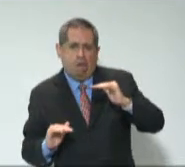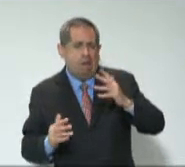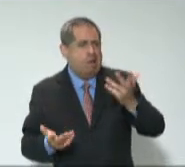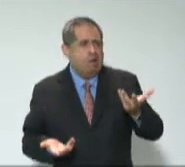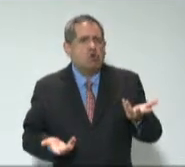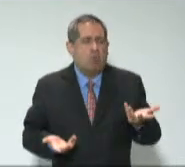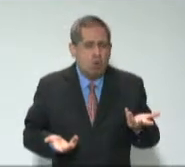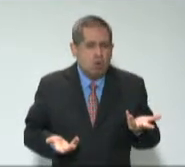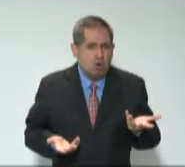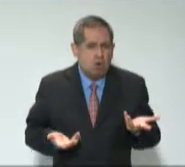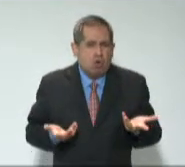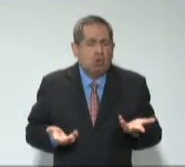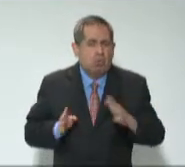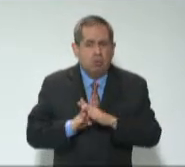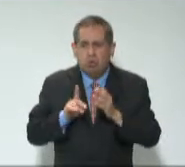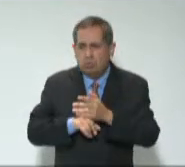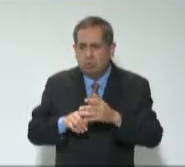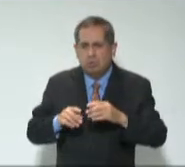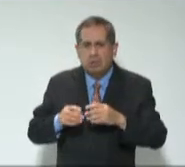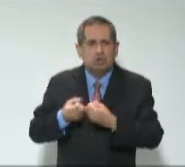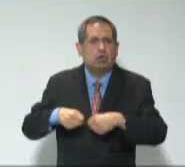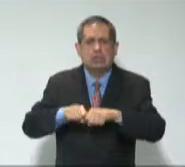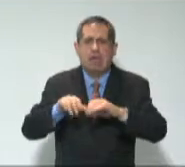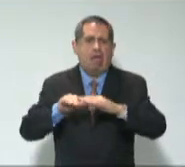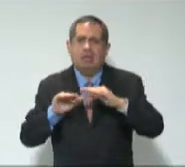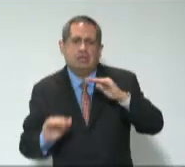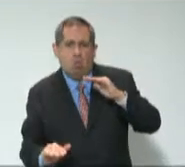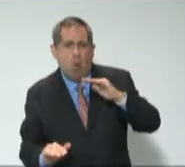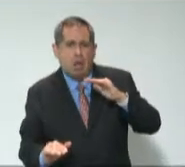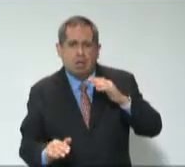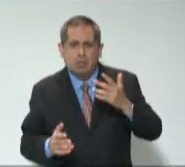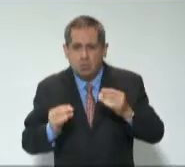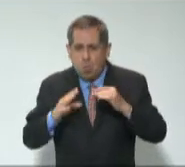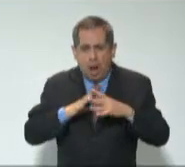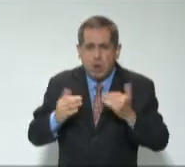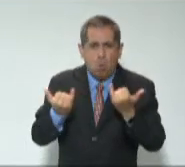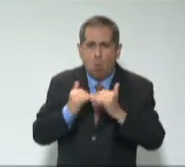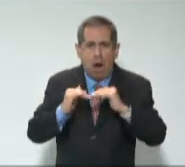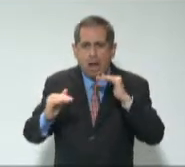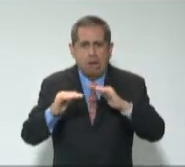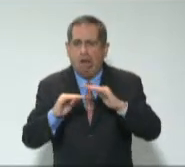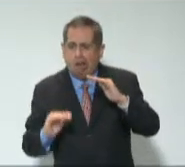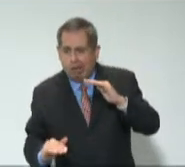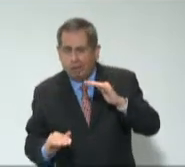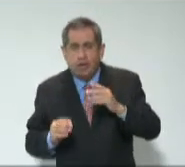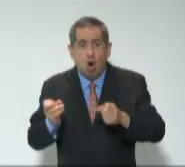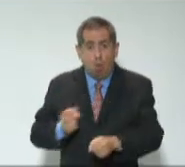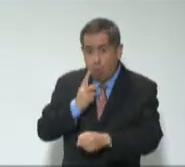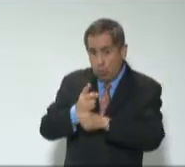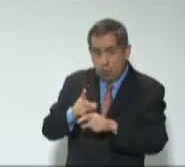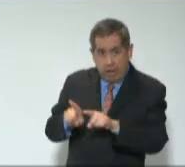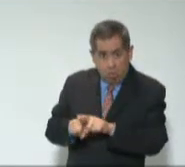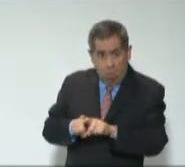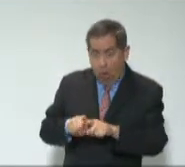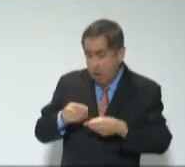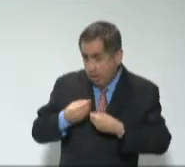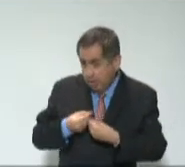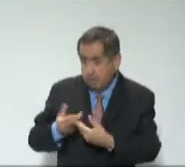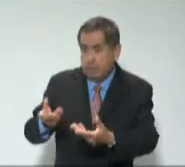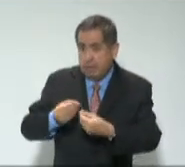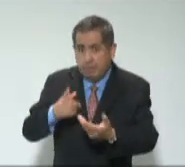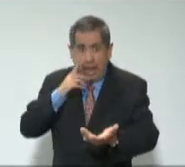vamos a encontrar una sociedad desigual y en esta sociedad desigual insisto las oportunidades de